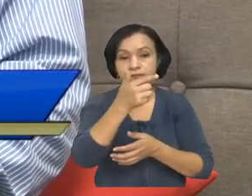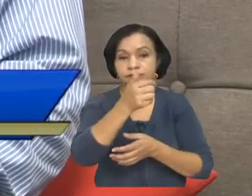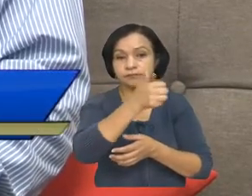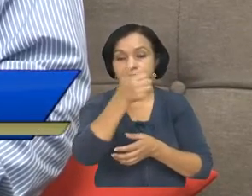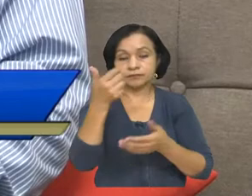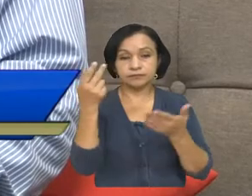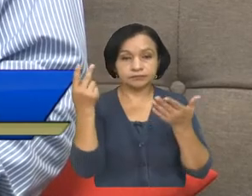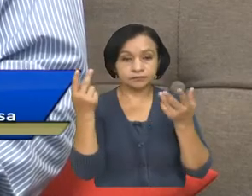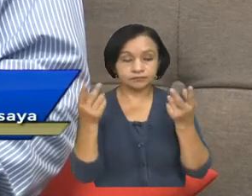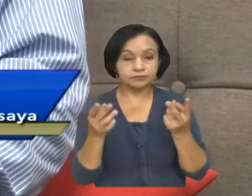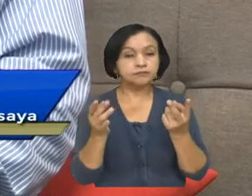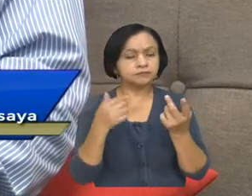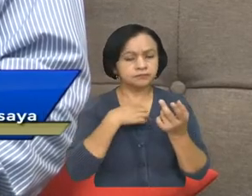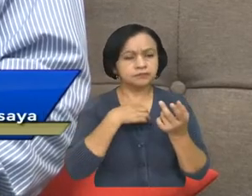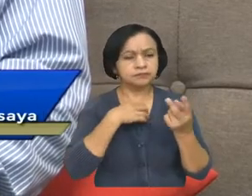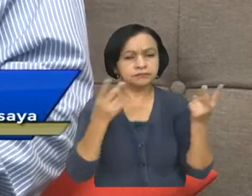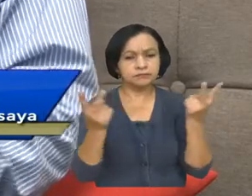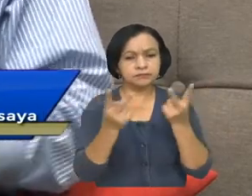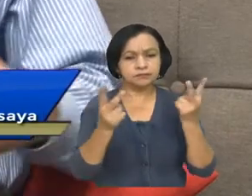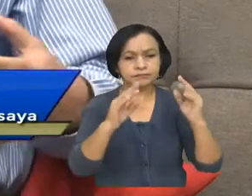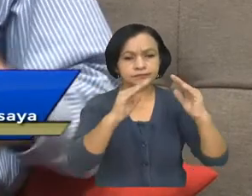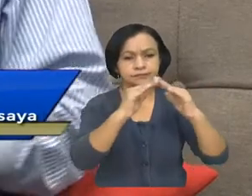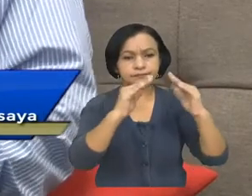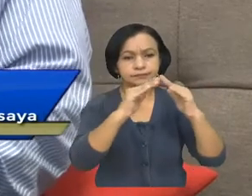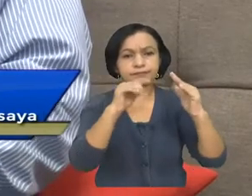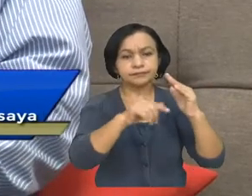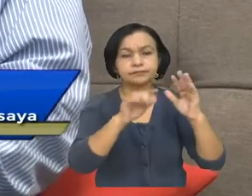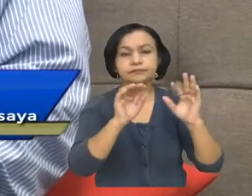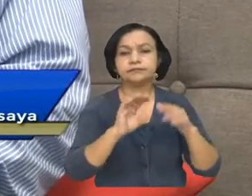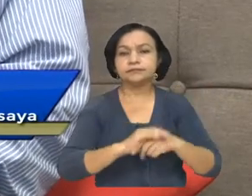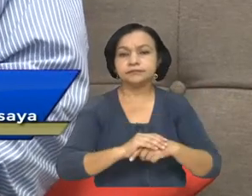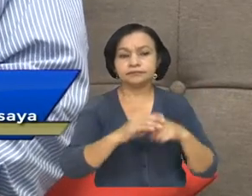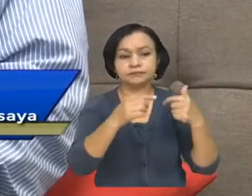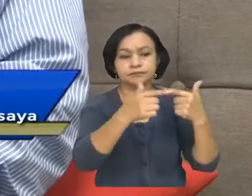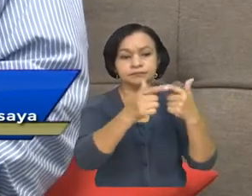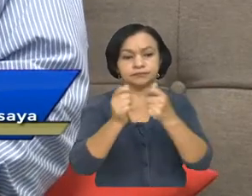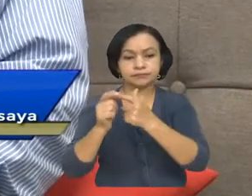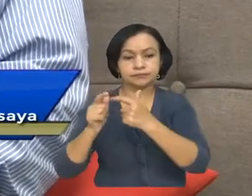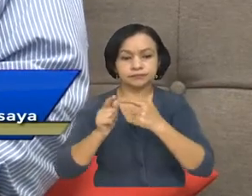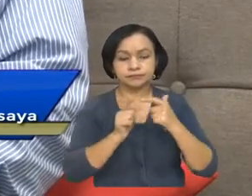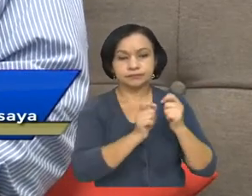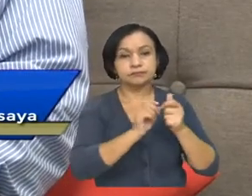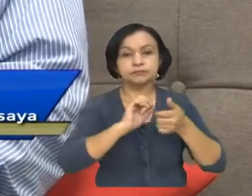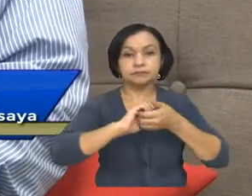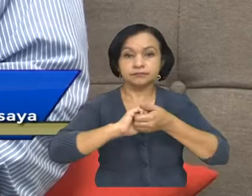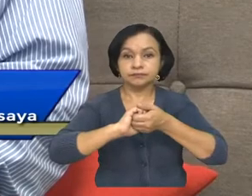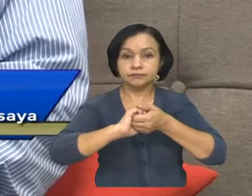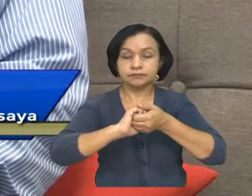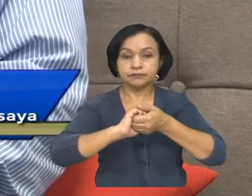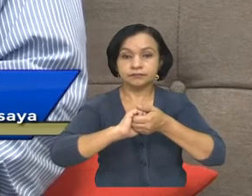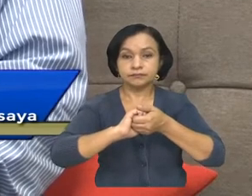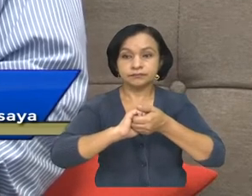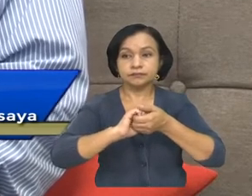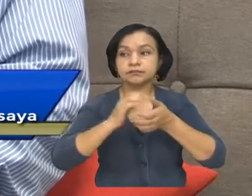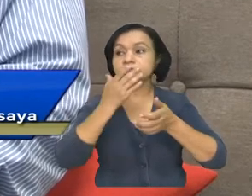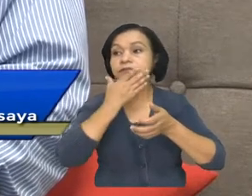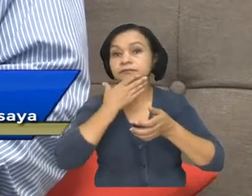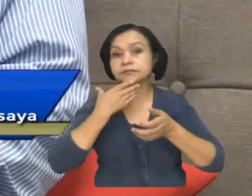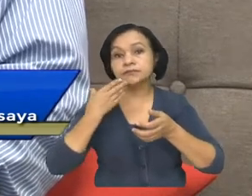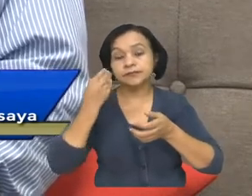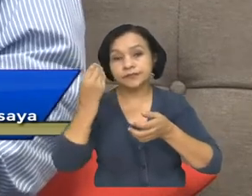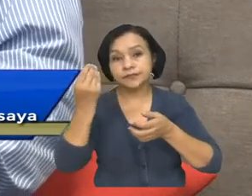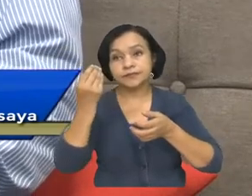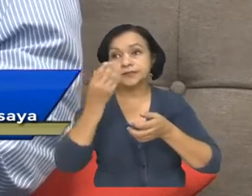1976 vivía. Pues. Entonces ahí teníamos grupos de amigos comprometidos con jóvenes también, todos